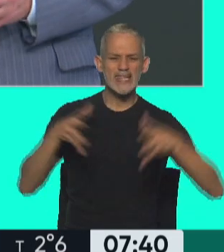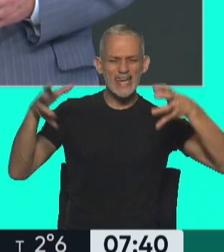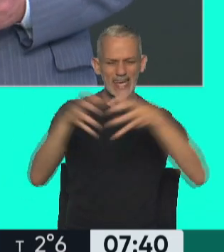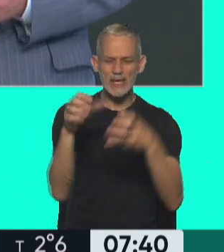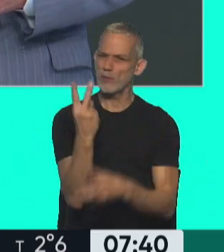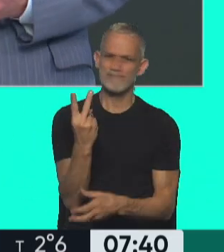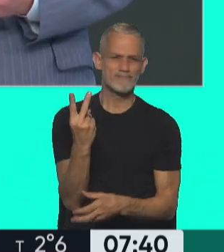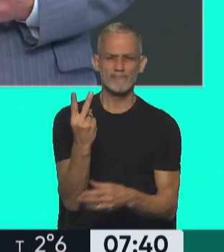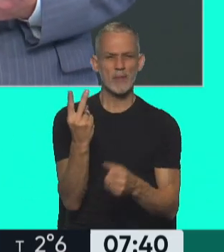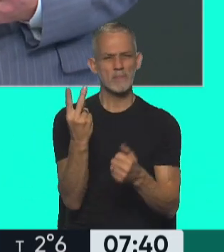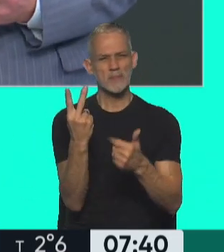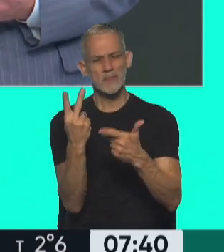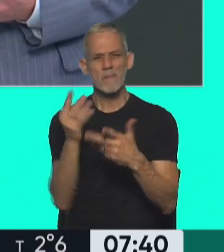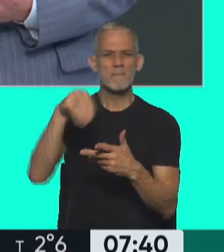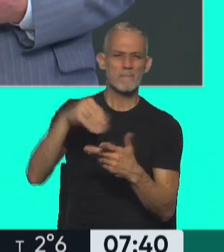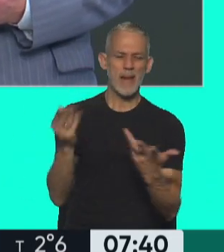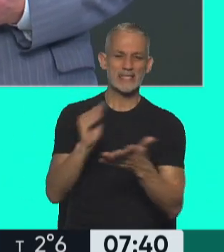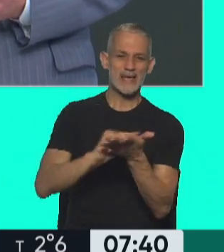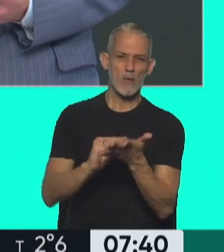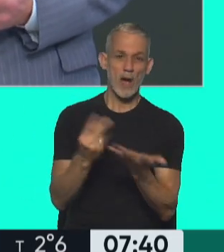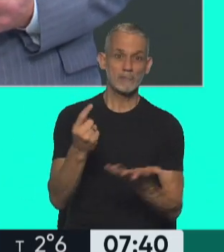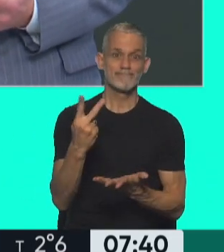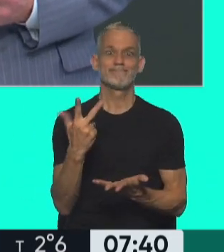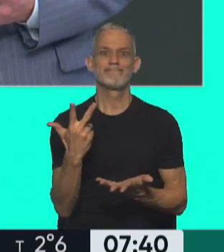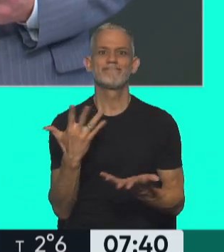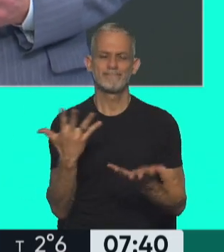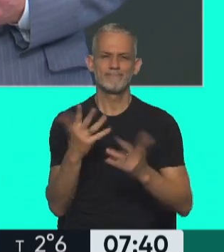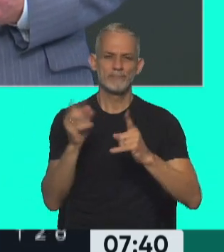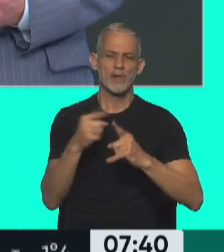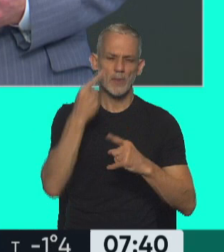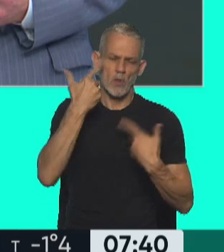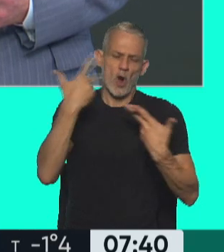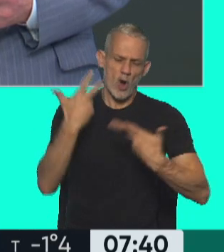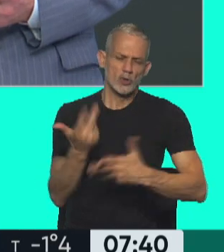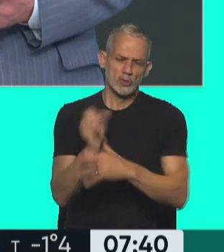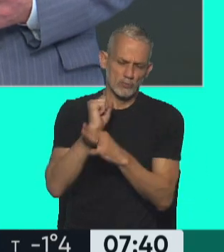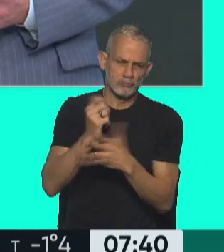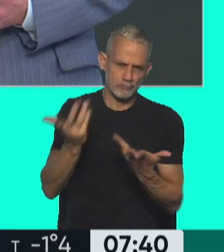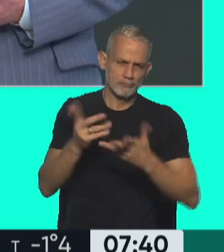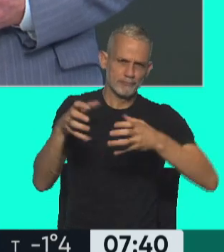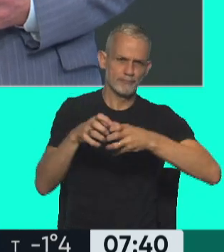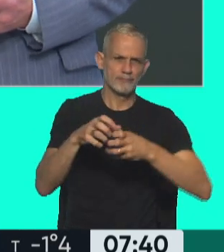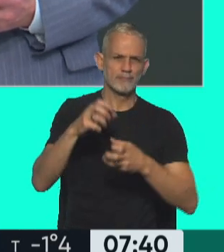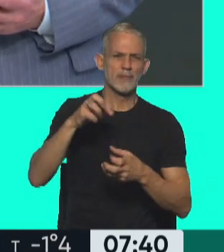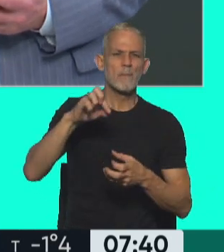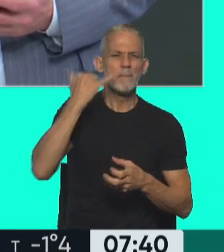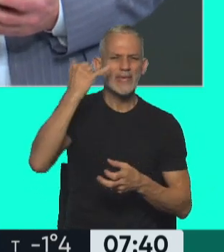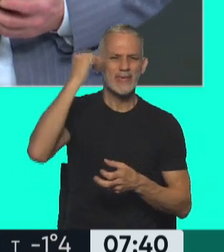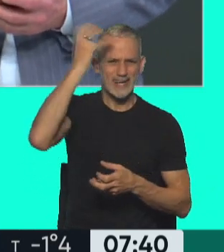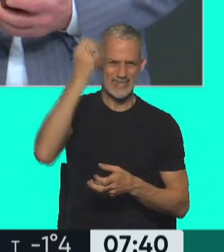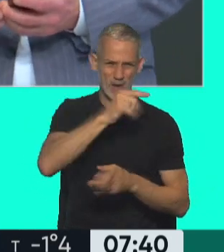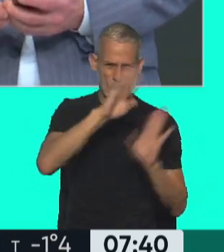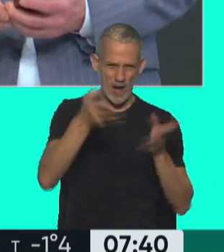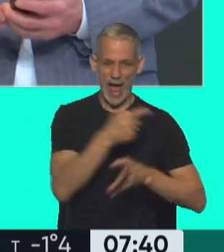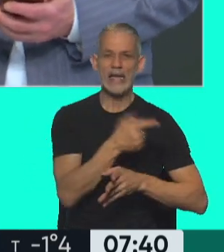que probablemente haya algún otro abogado también de renombre y de mucho reconocimiento en Comodoro Py que se incorpore